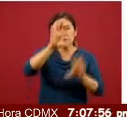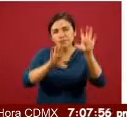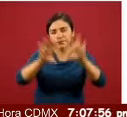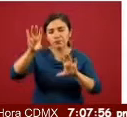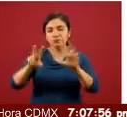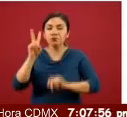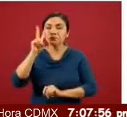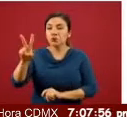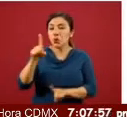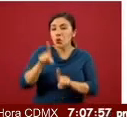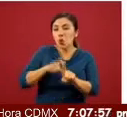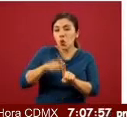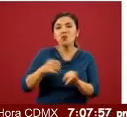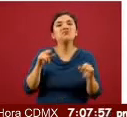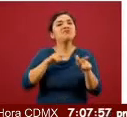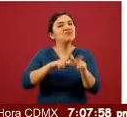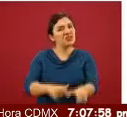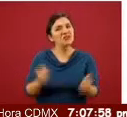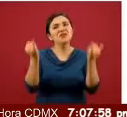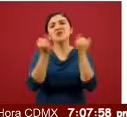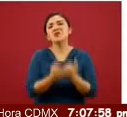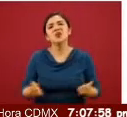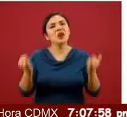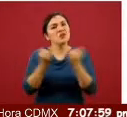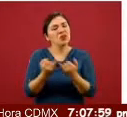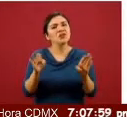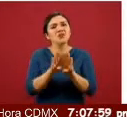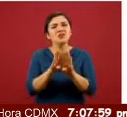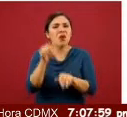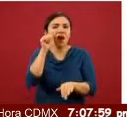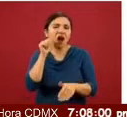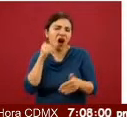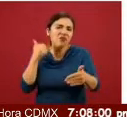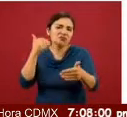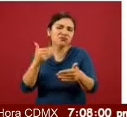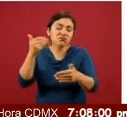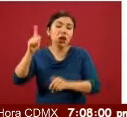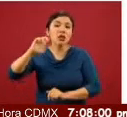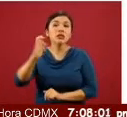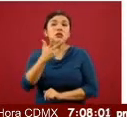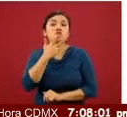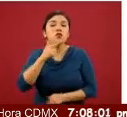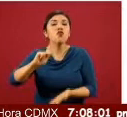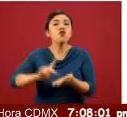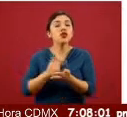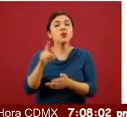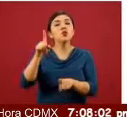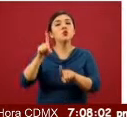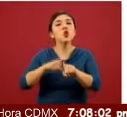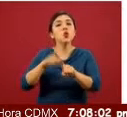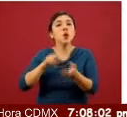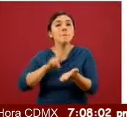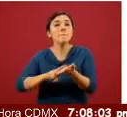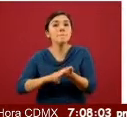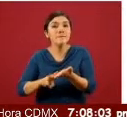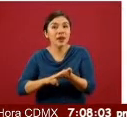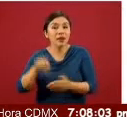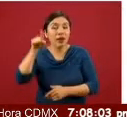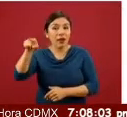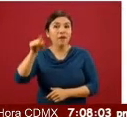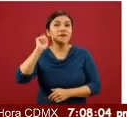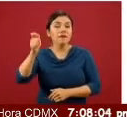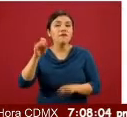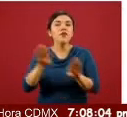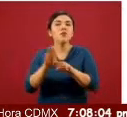estos colores se han mantenido prácticamente similares. Vemos a Chihuahua que regresa nuevamente al color verde y decíamos, como es una ventana